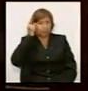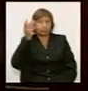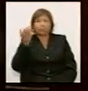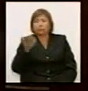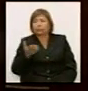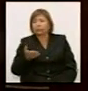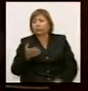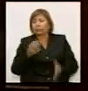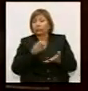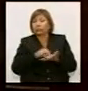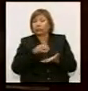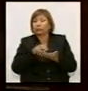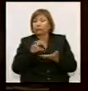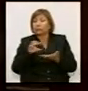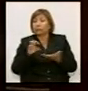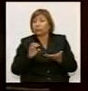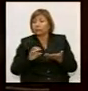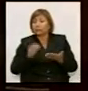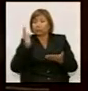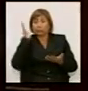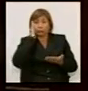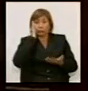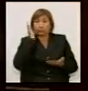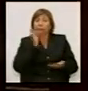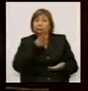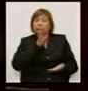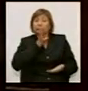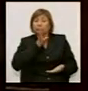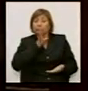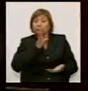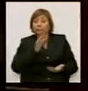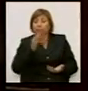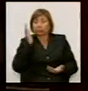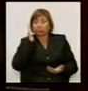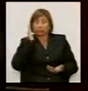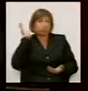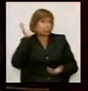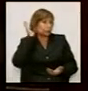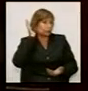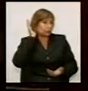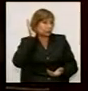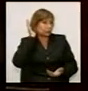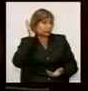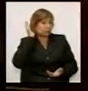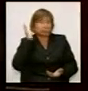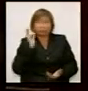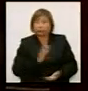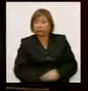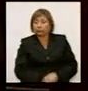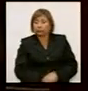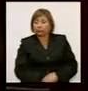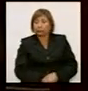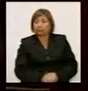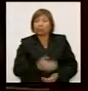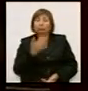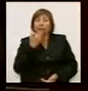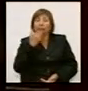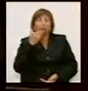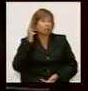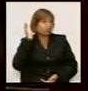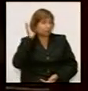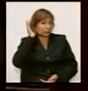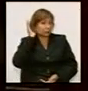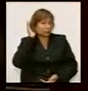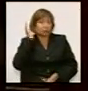Hay pueblos que saben hablar y saben escuchar. Y quien escucha